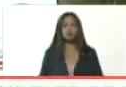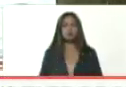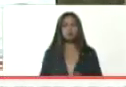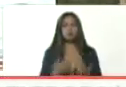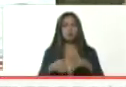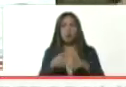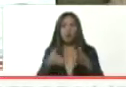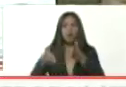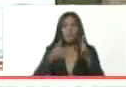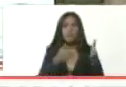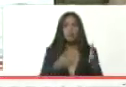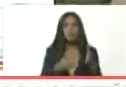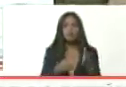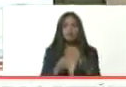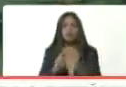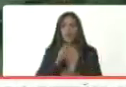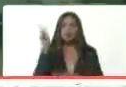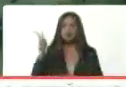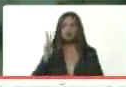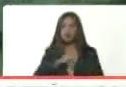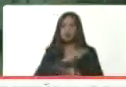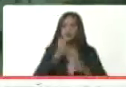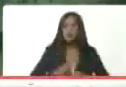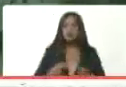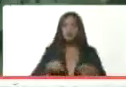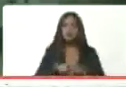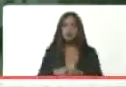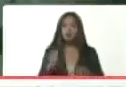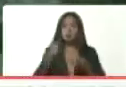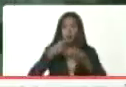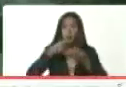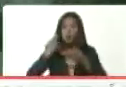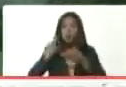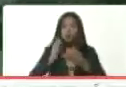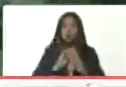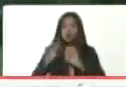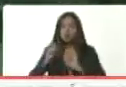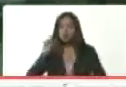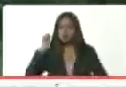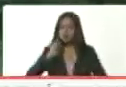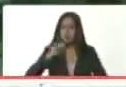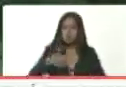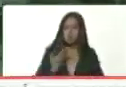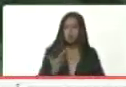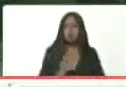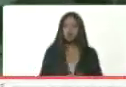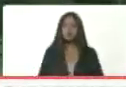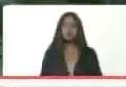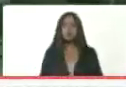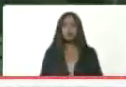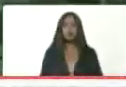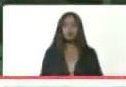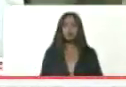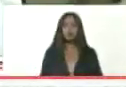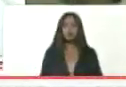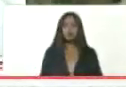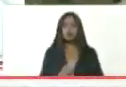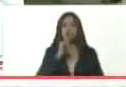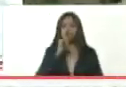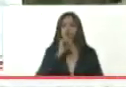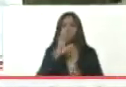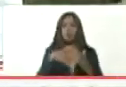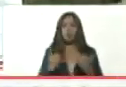el camino de la venezuela potencia anótenlo así será anunció